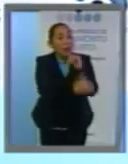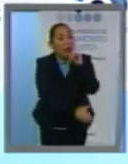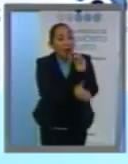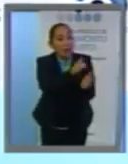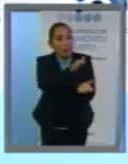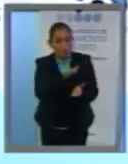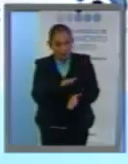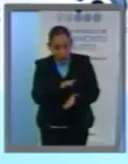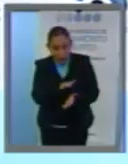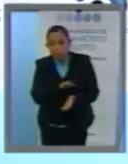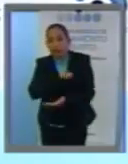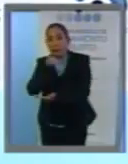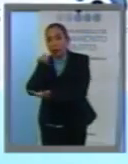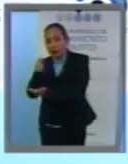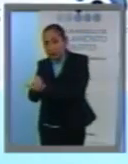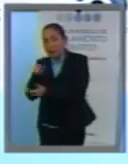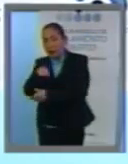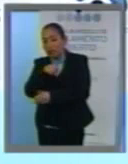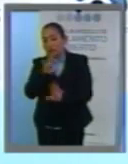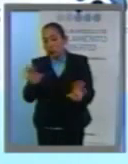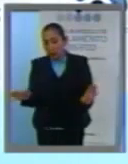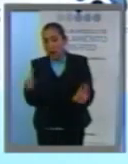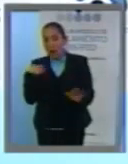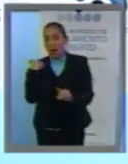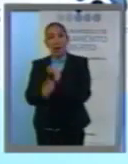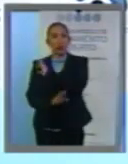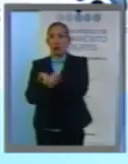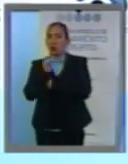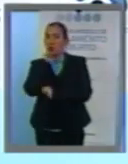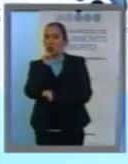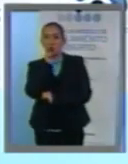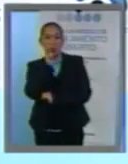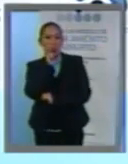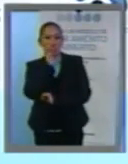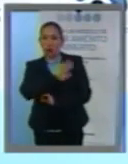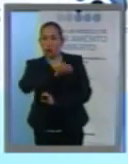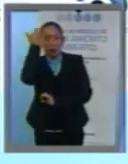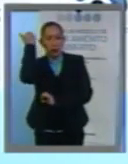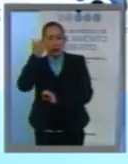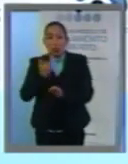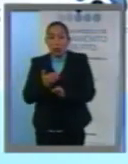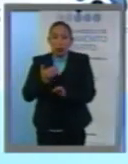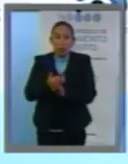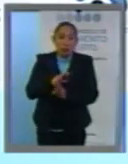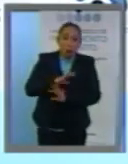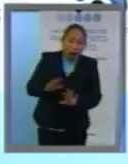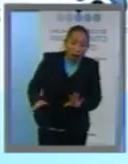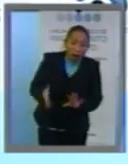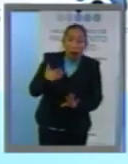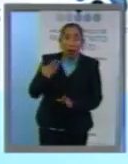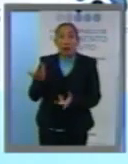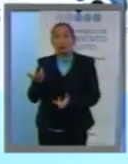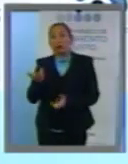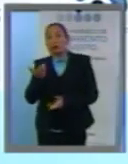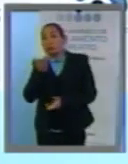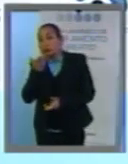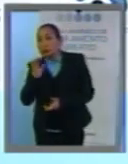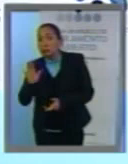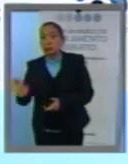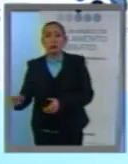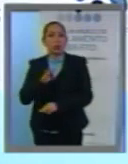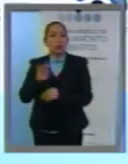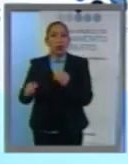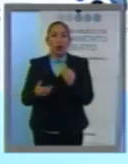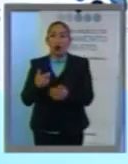las acciones, es decir, son actos que ya son concluidos. Adicionalmente, desconozco en este momento si es que va a haber un gasto adicional. Nos gustaría tener todo